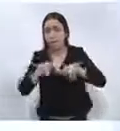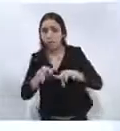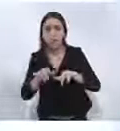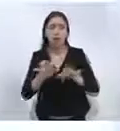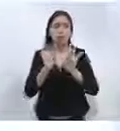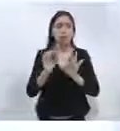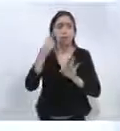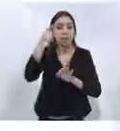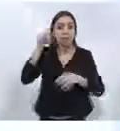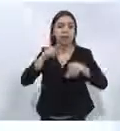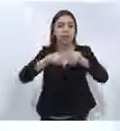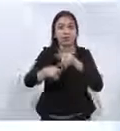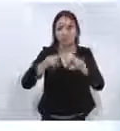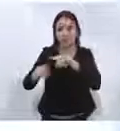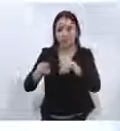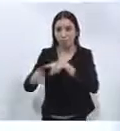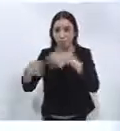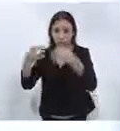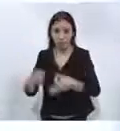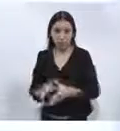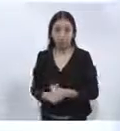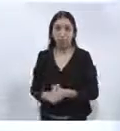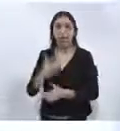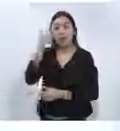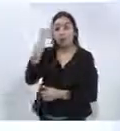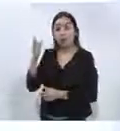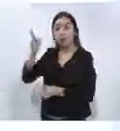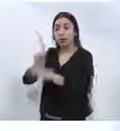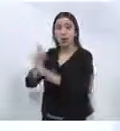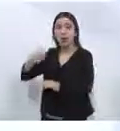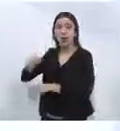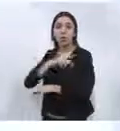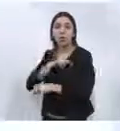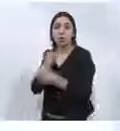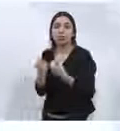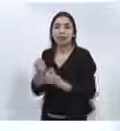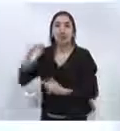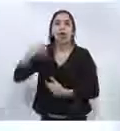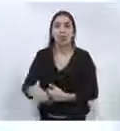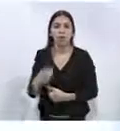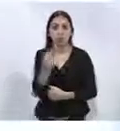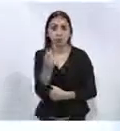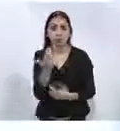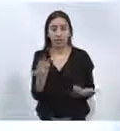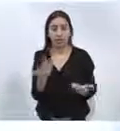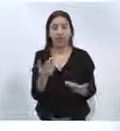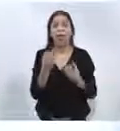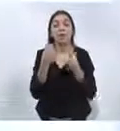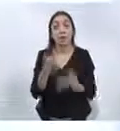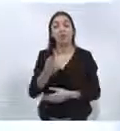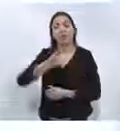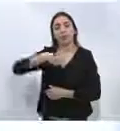más rápido, porque generalmente la gente necesita para hoy el dinero. Claro. Y eso estamos